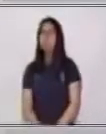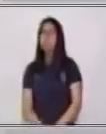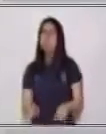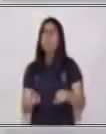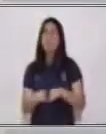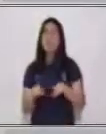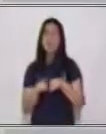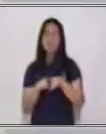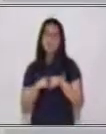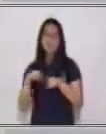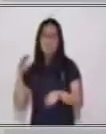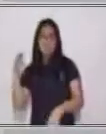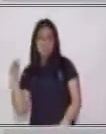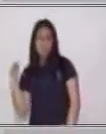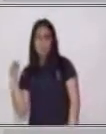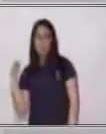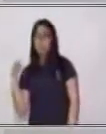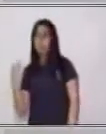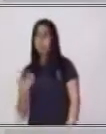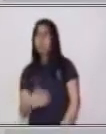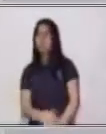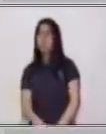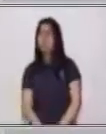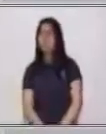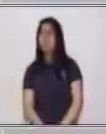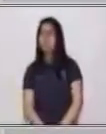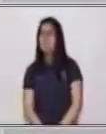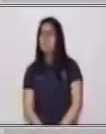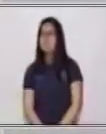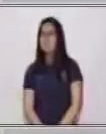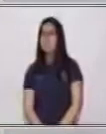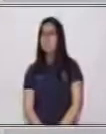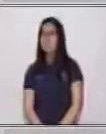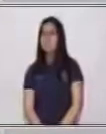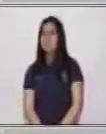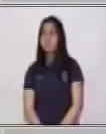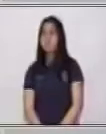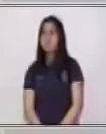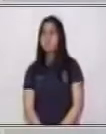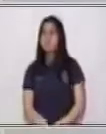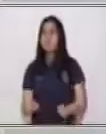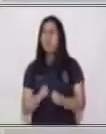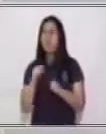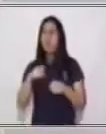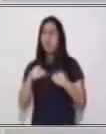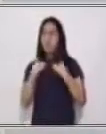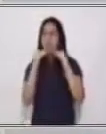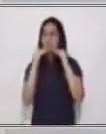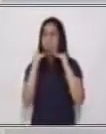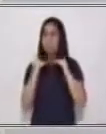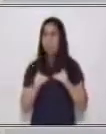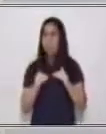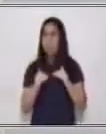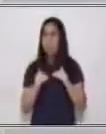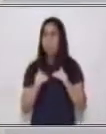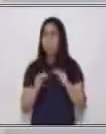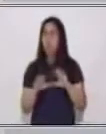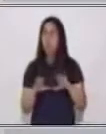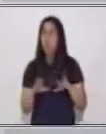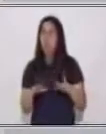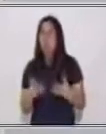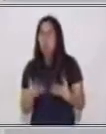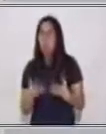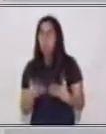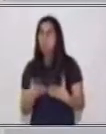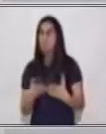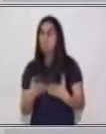b, los dos que son la base de x cuadrado. Y según las características